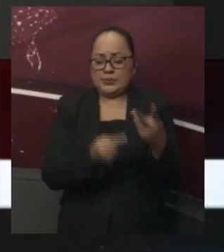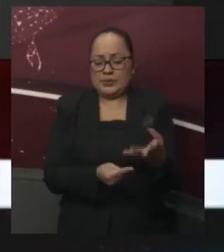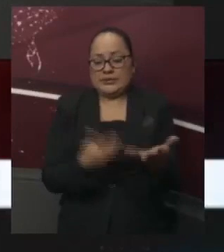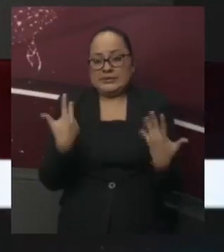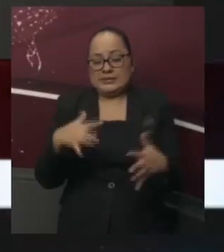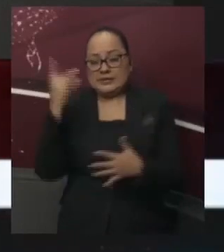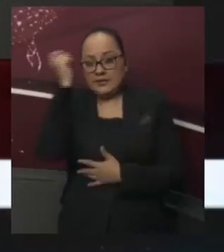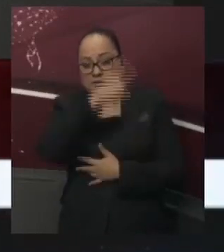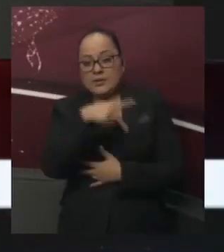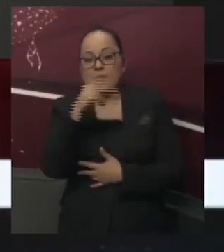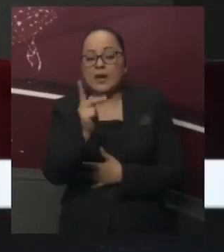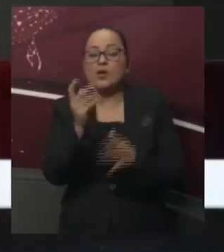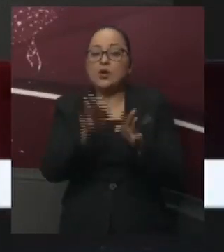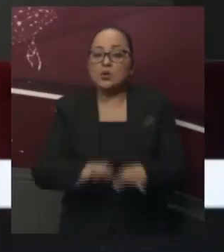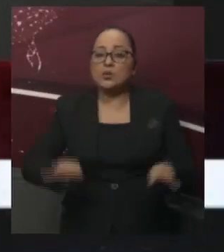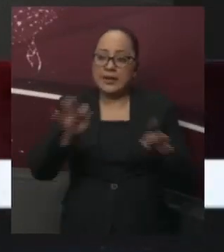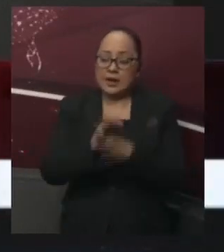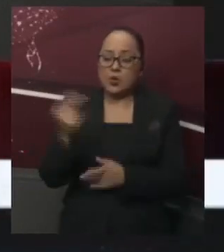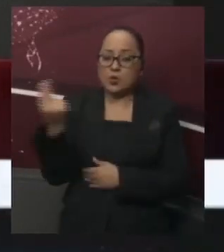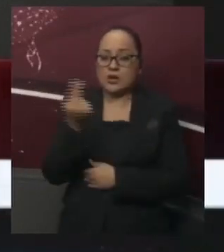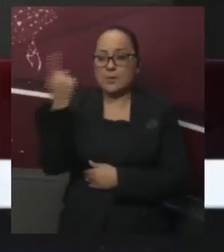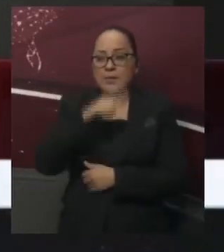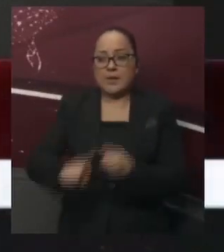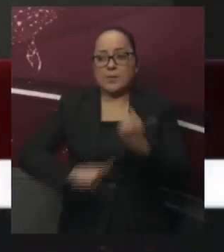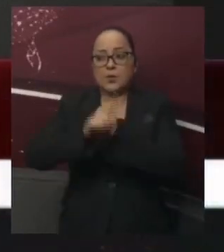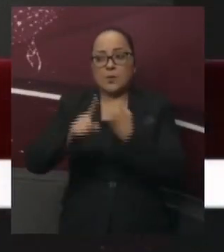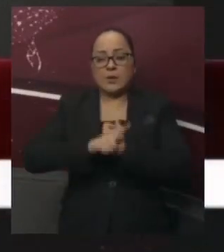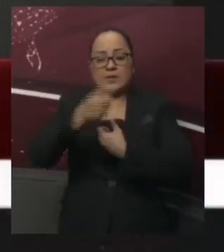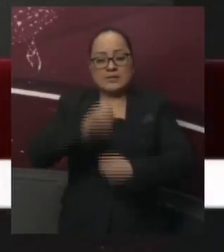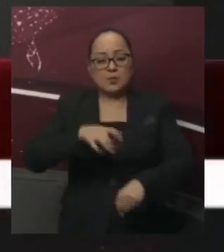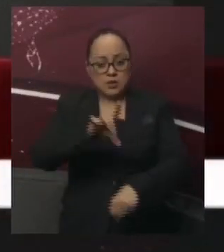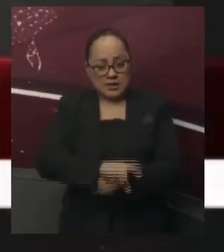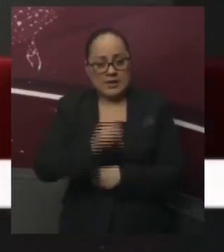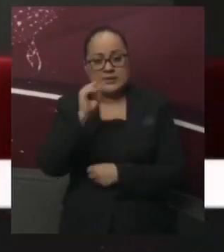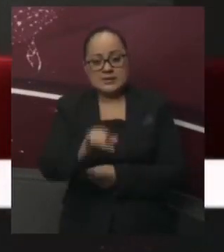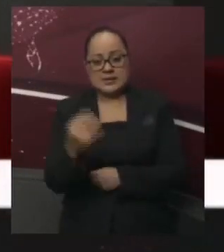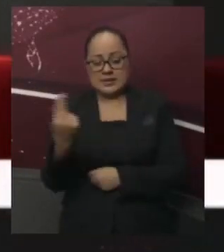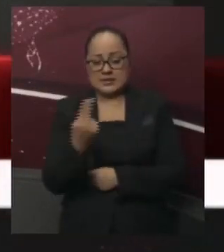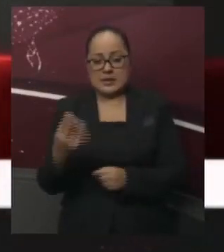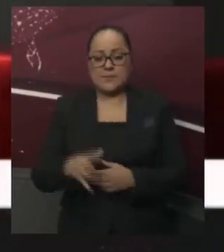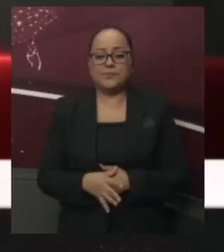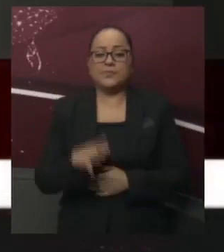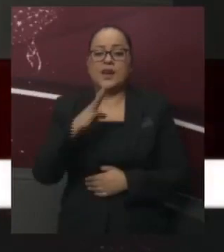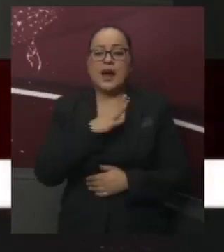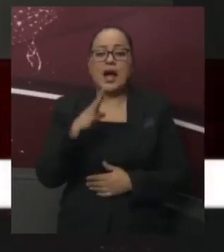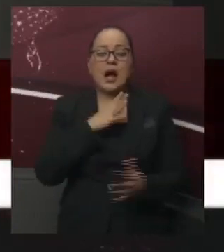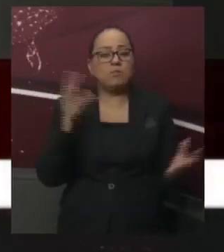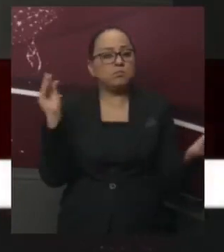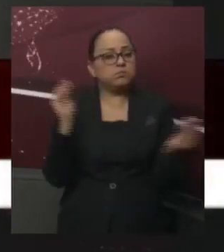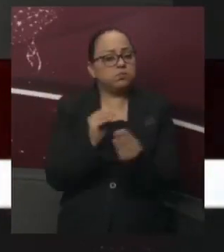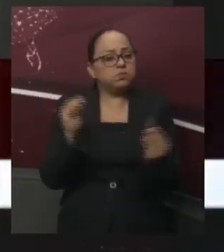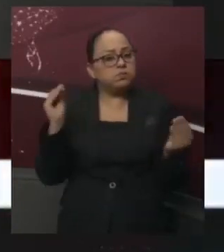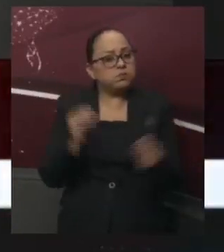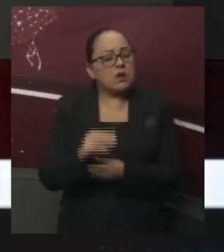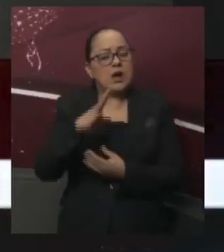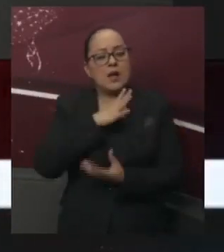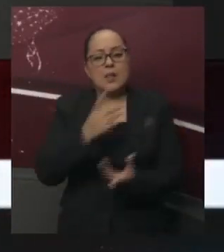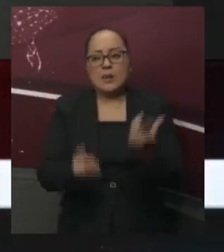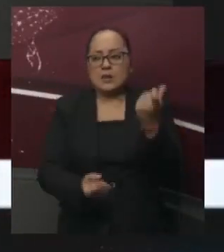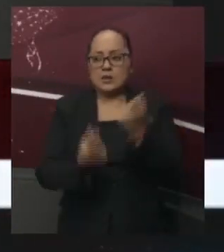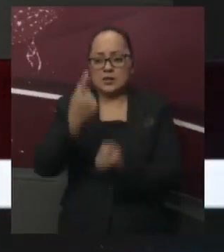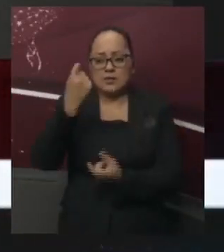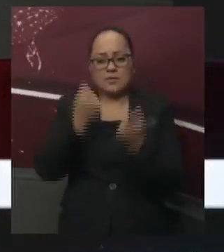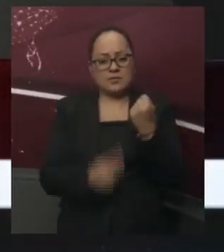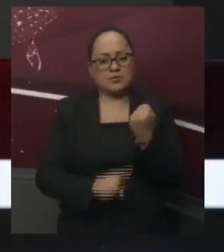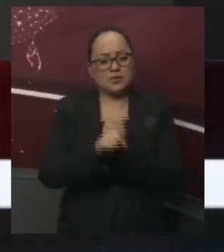para resolver muchos de los problemas de seguridad pública. Se hicieron varios debates muy álgidos, algunos muy polémicos.